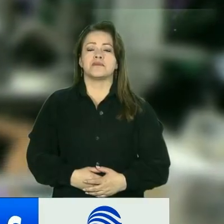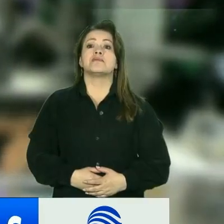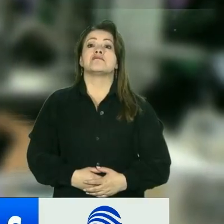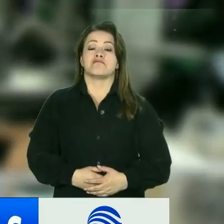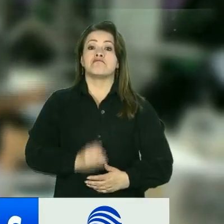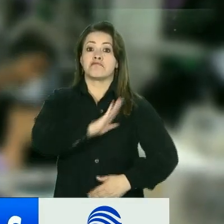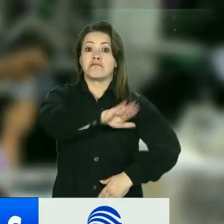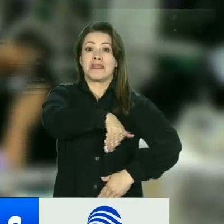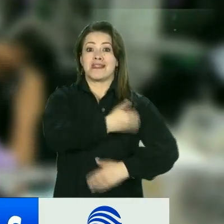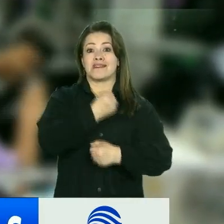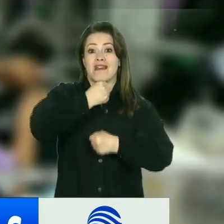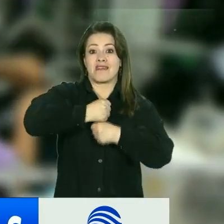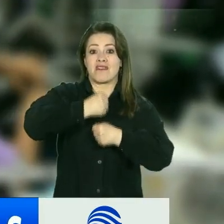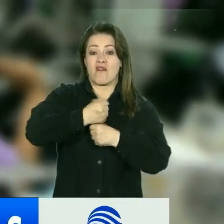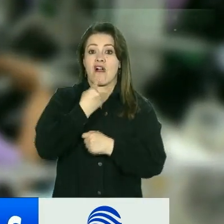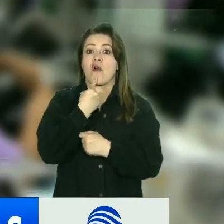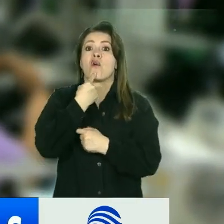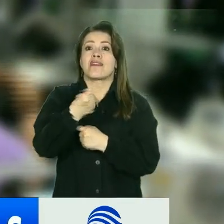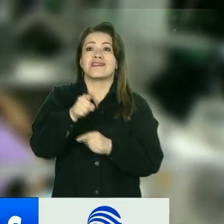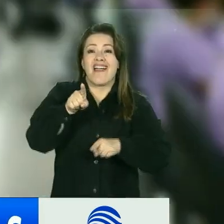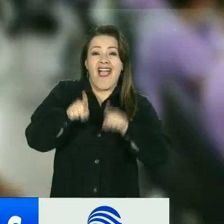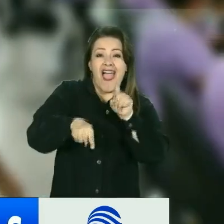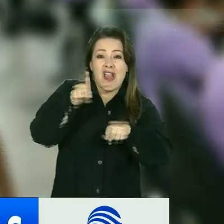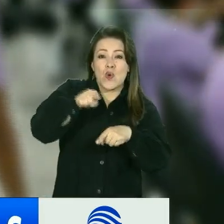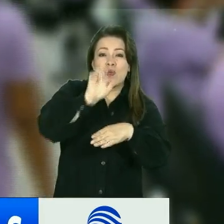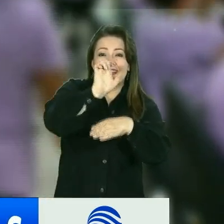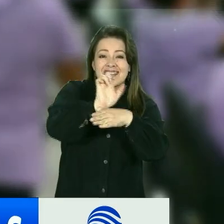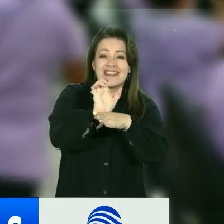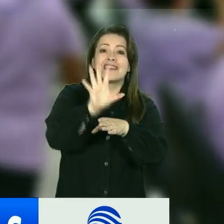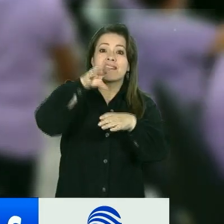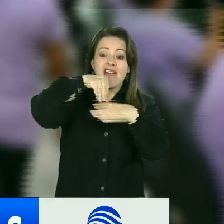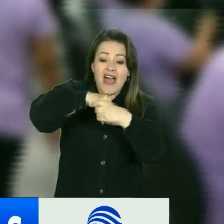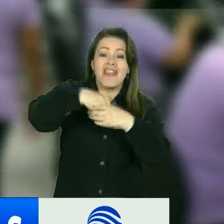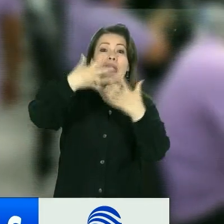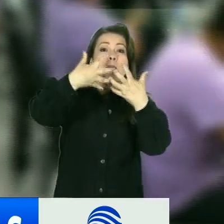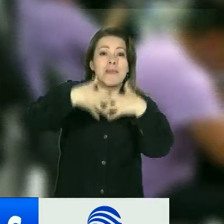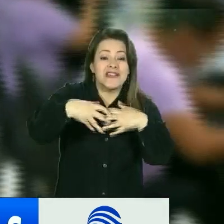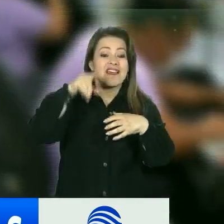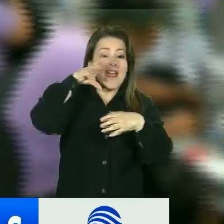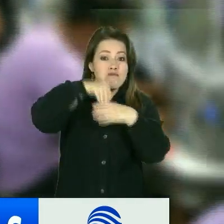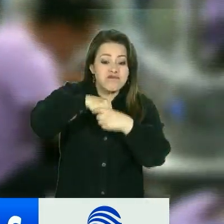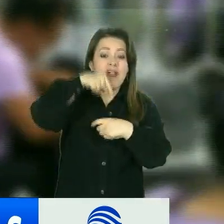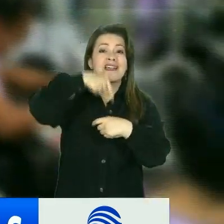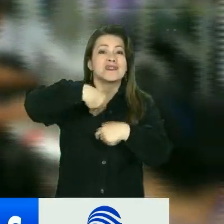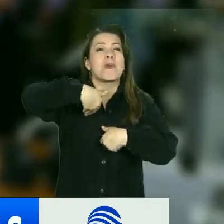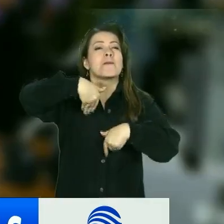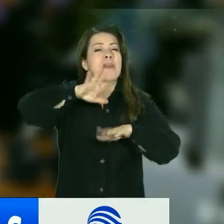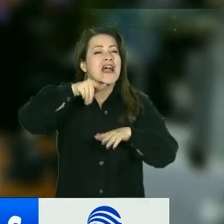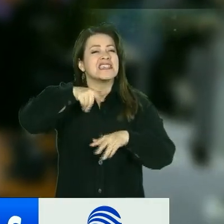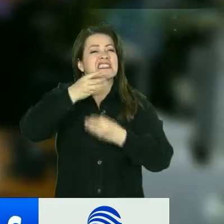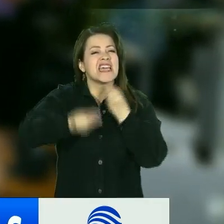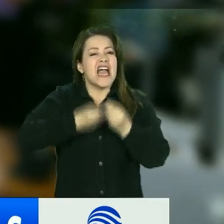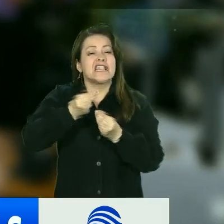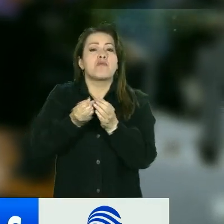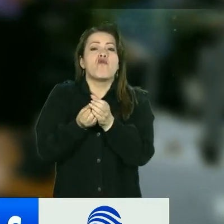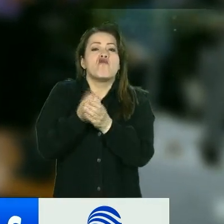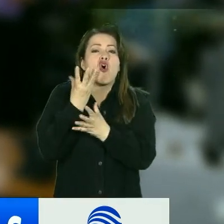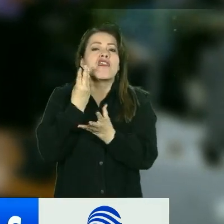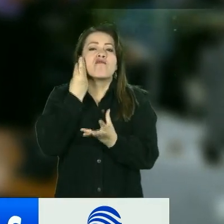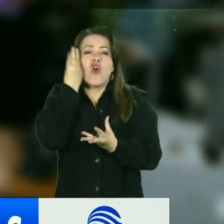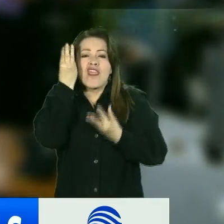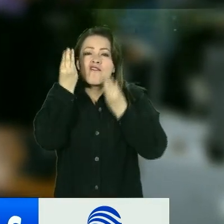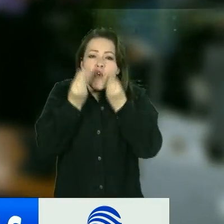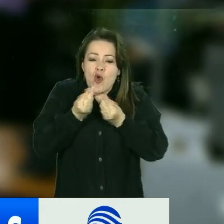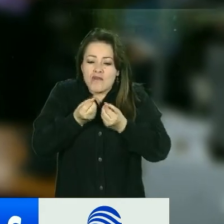encontrado irregularidades en algunas empresas dedicadas al sector de la floristería o del recogida